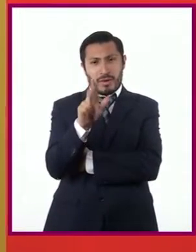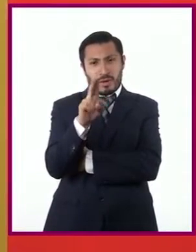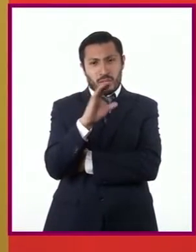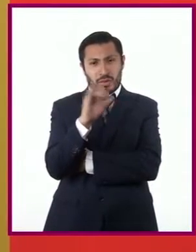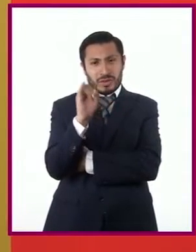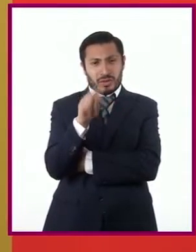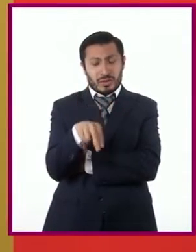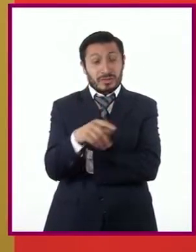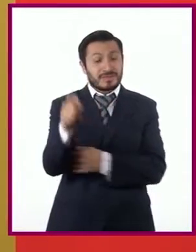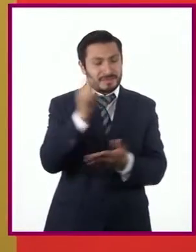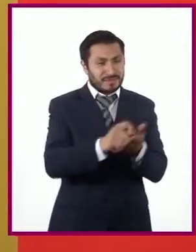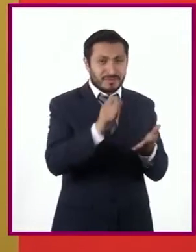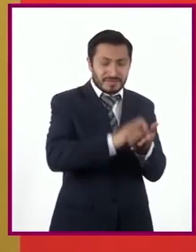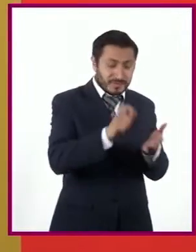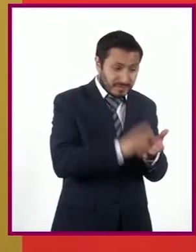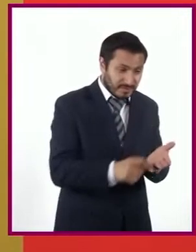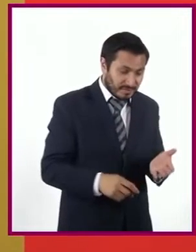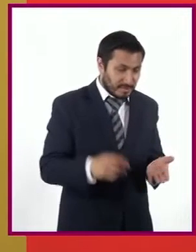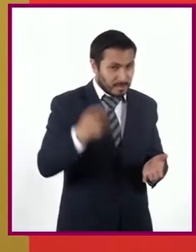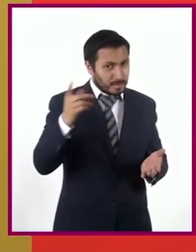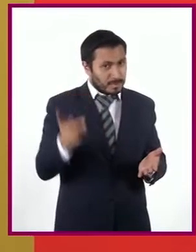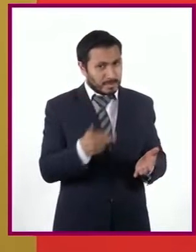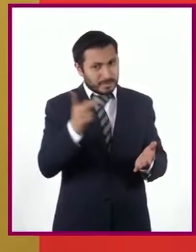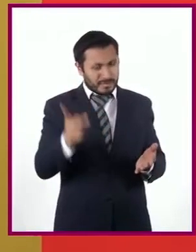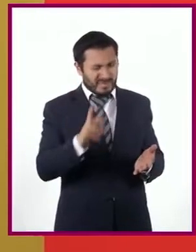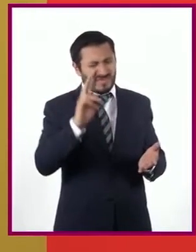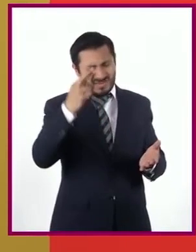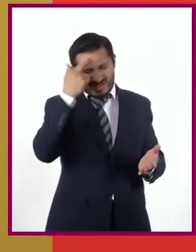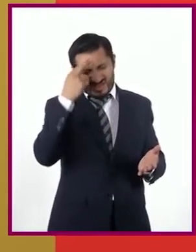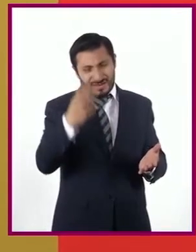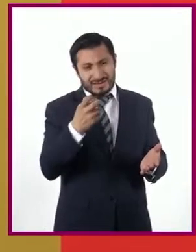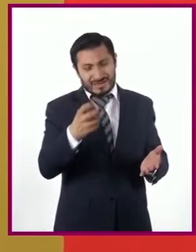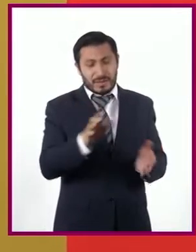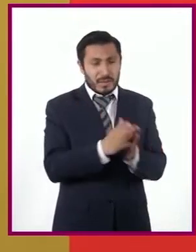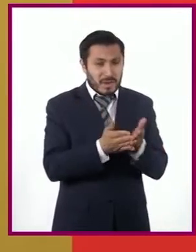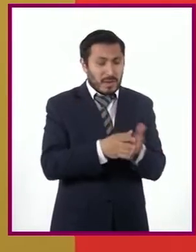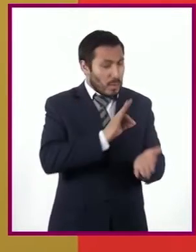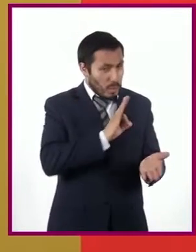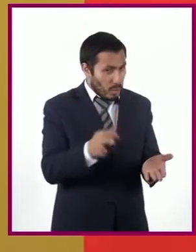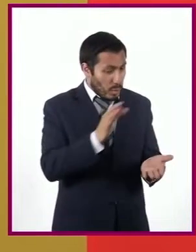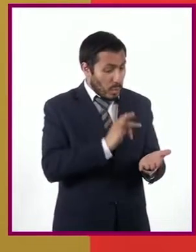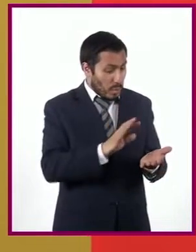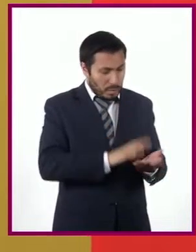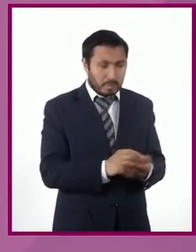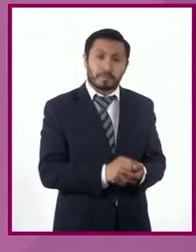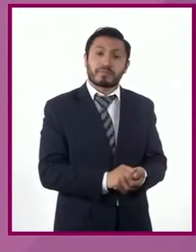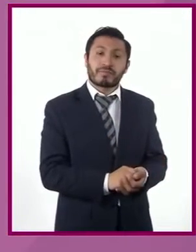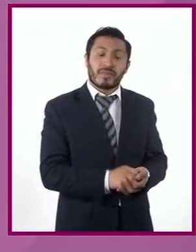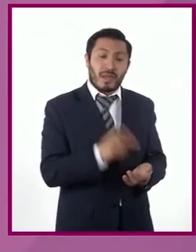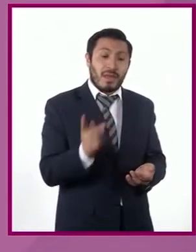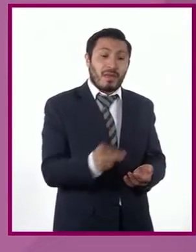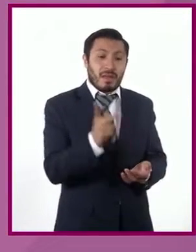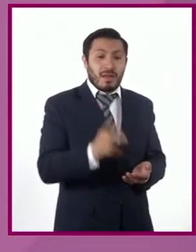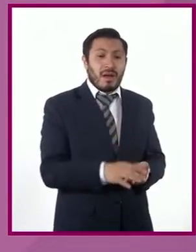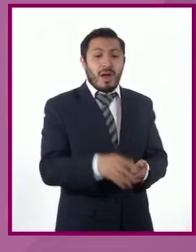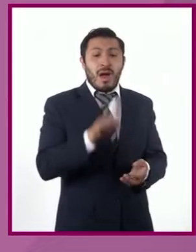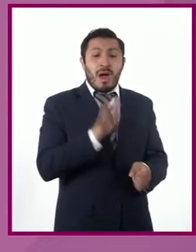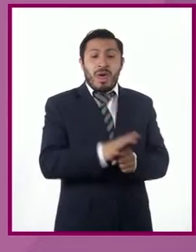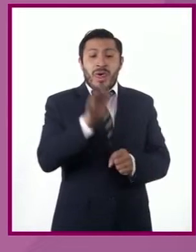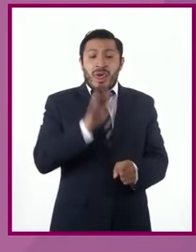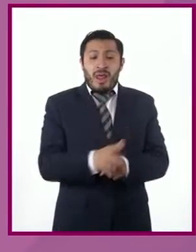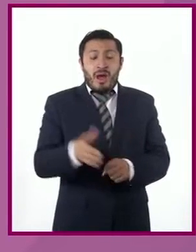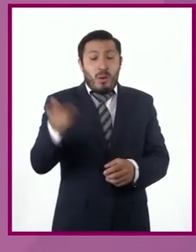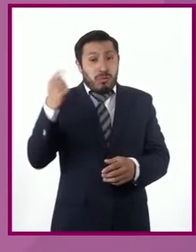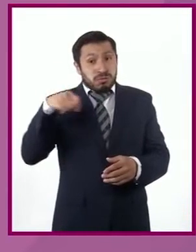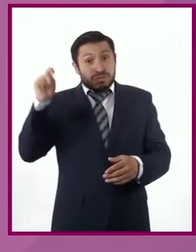sobre la siguiente pregunta. Recuerden que se pueden apoyar en su libro de texto para poder contestarlas. ¿Cuál de los puntos